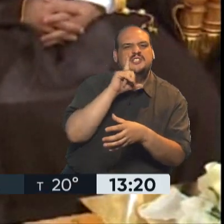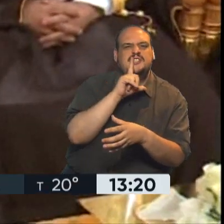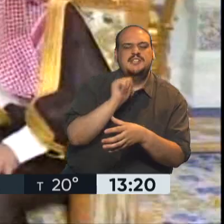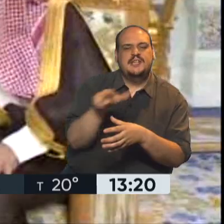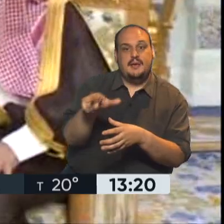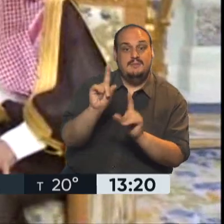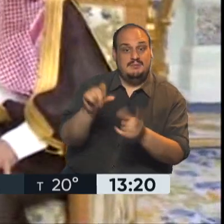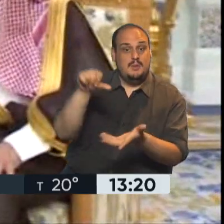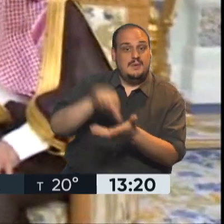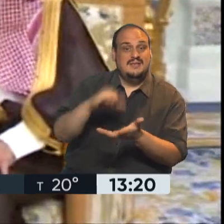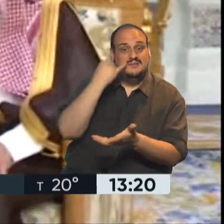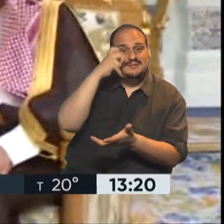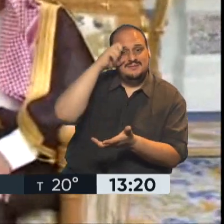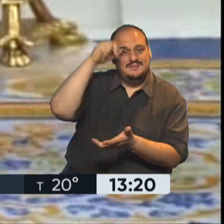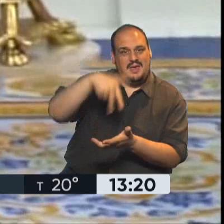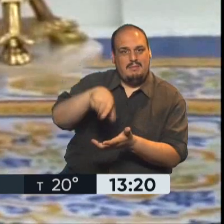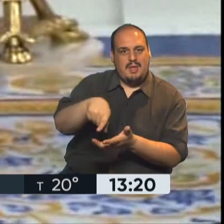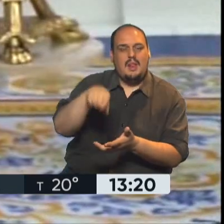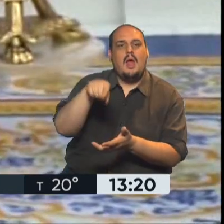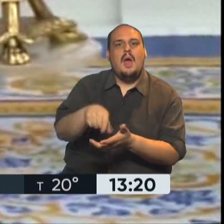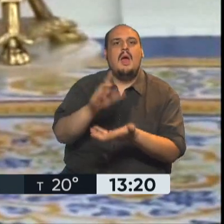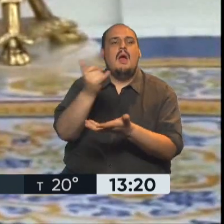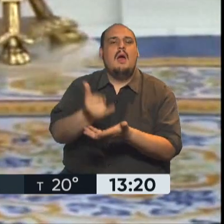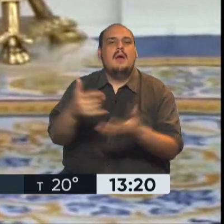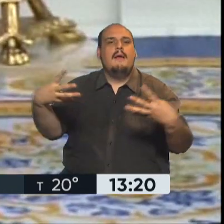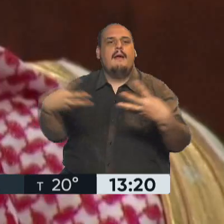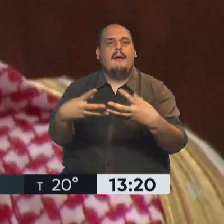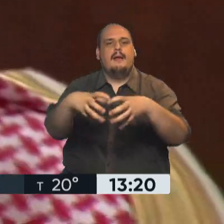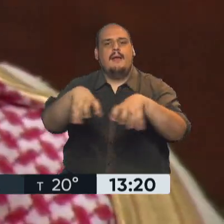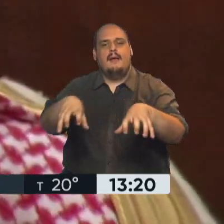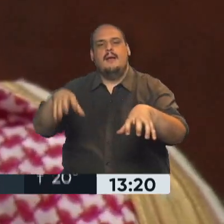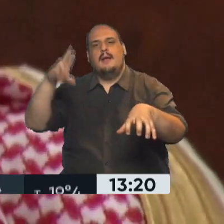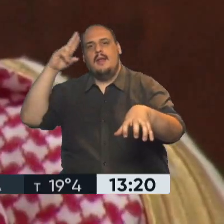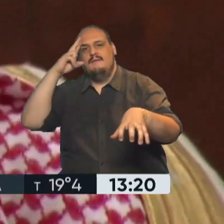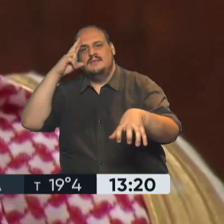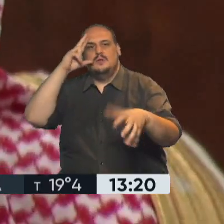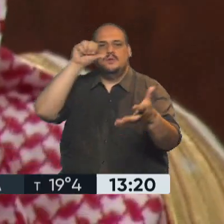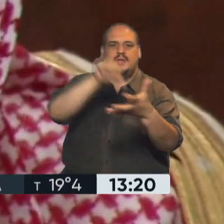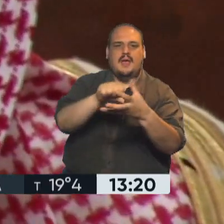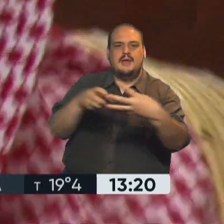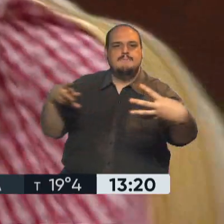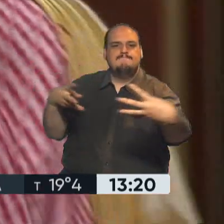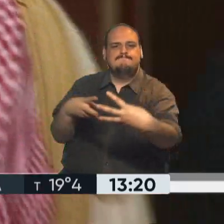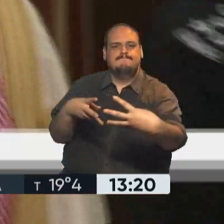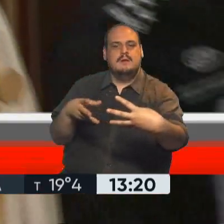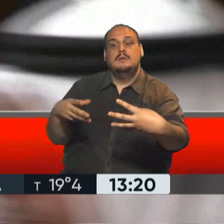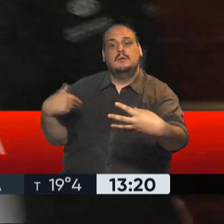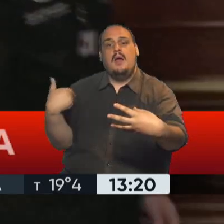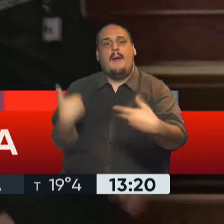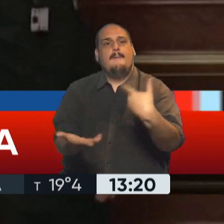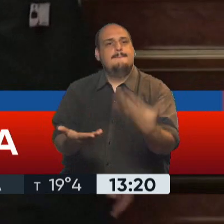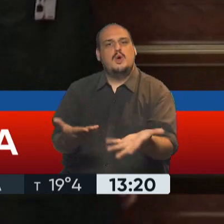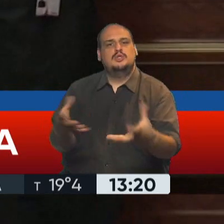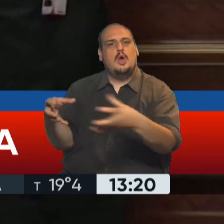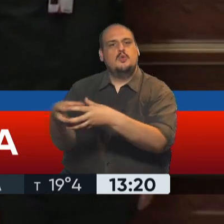se libra una guerra, siempre decimos lo mismo, una guerra por delegación entre Arabia Saudita e Irán, que apoyan a dos de los